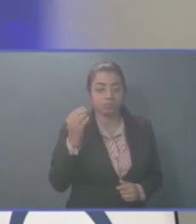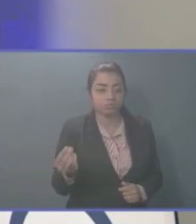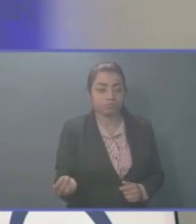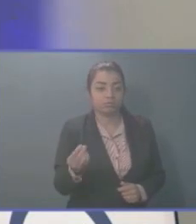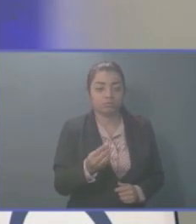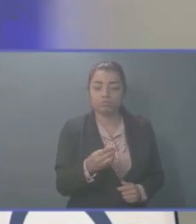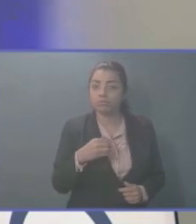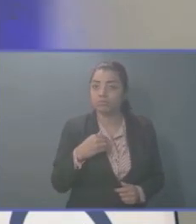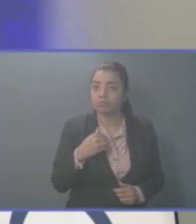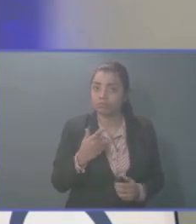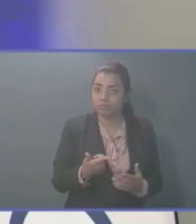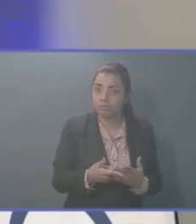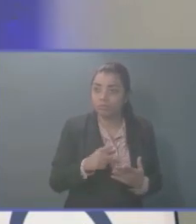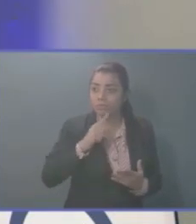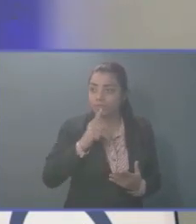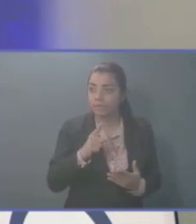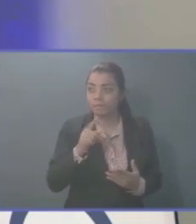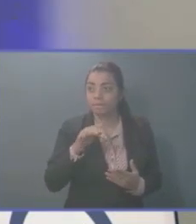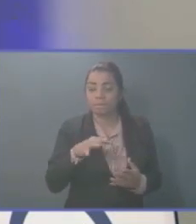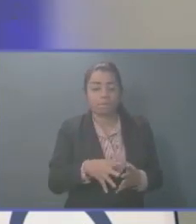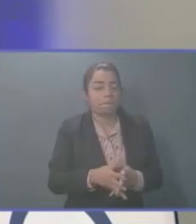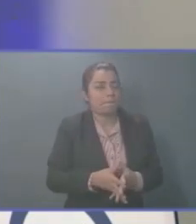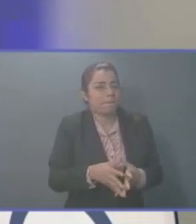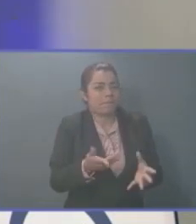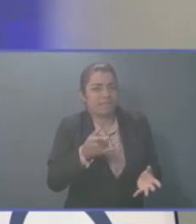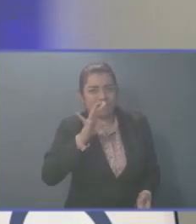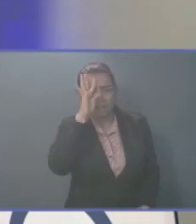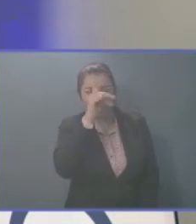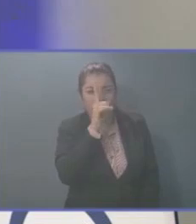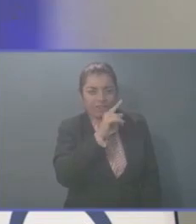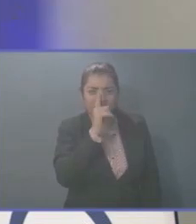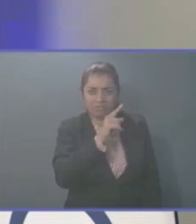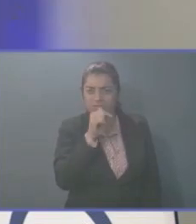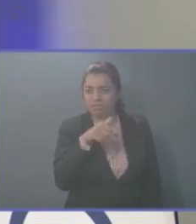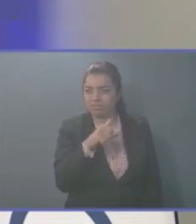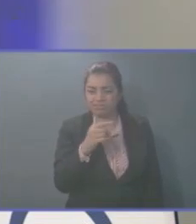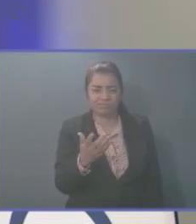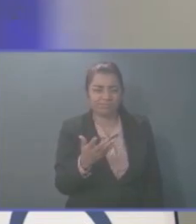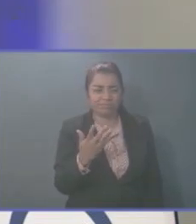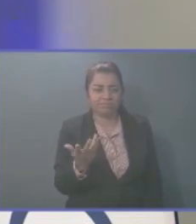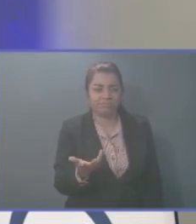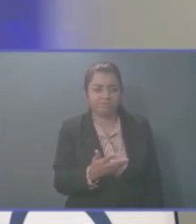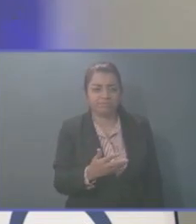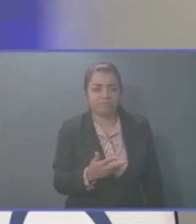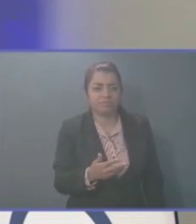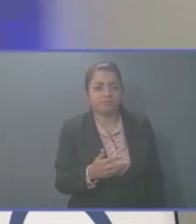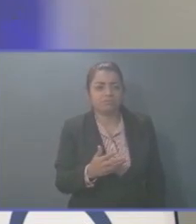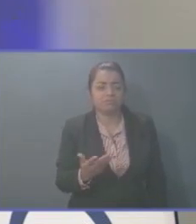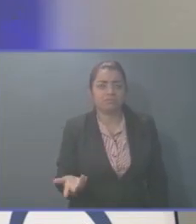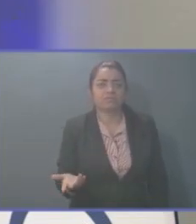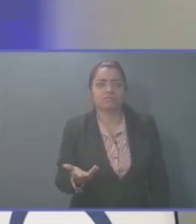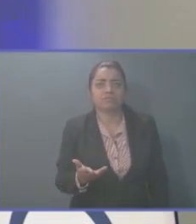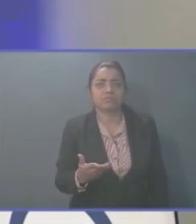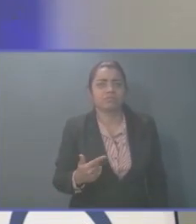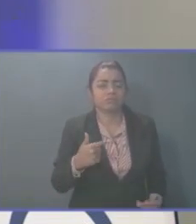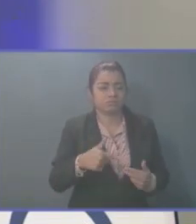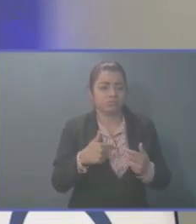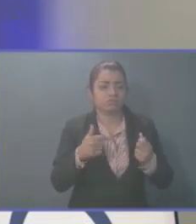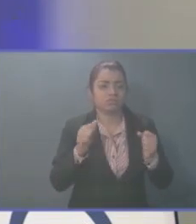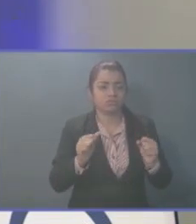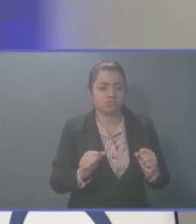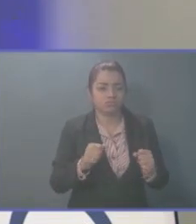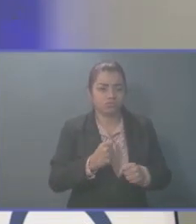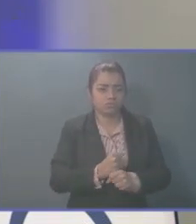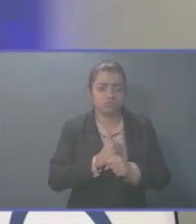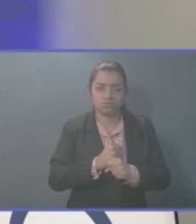nada por ello, sino que hasta ahora. Y esto es falso. Constantemente desde la contribución especial para la seguridad